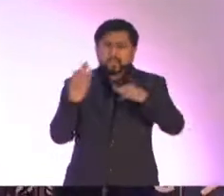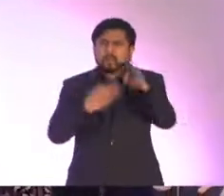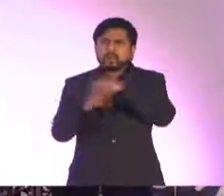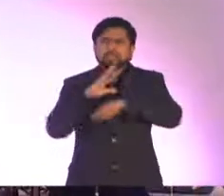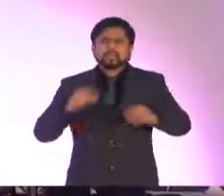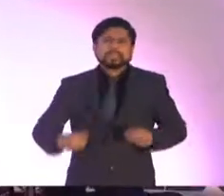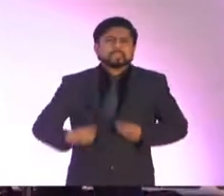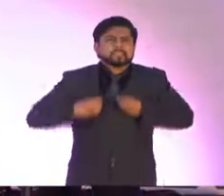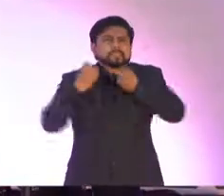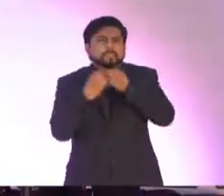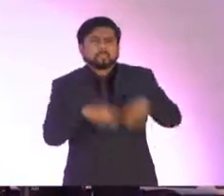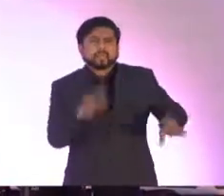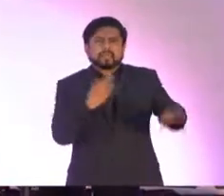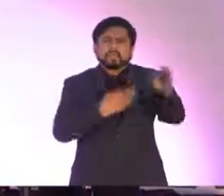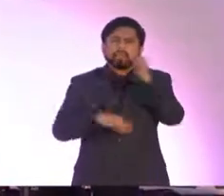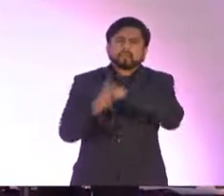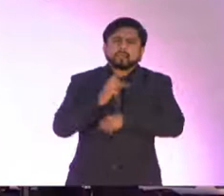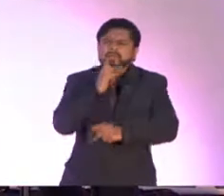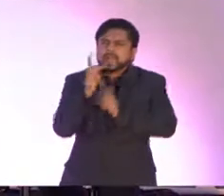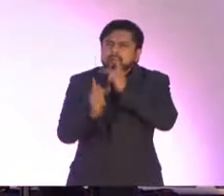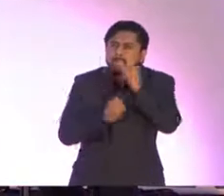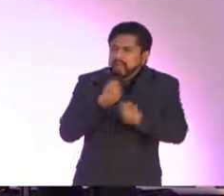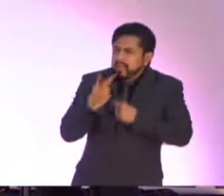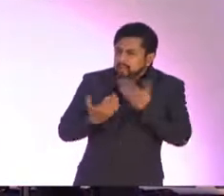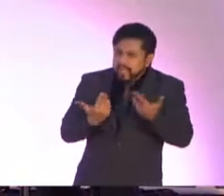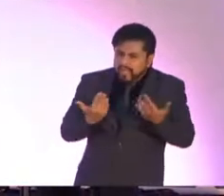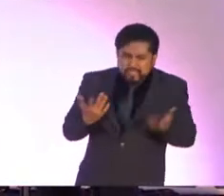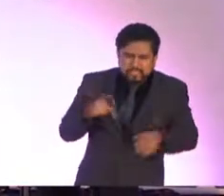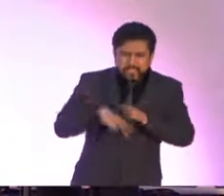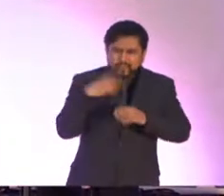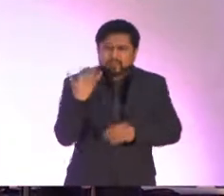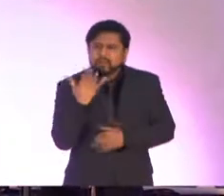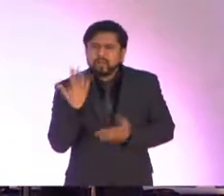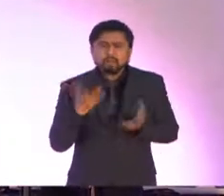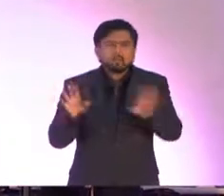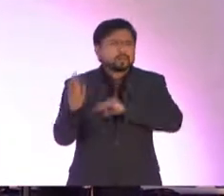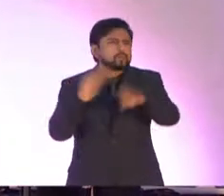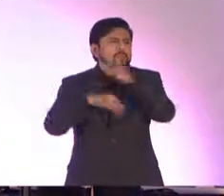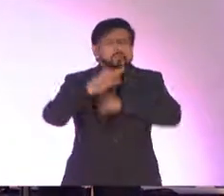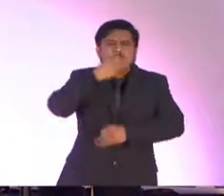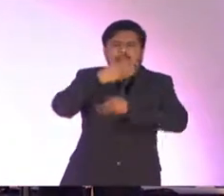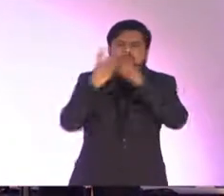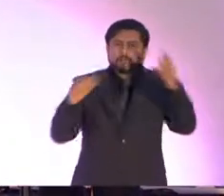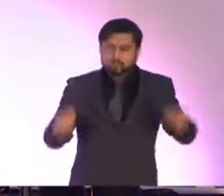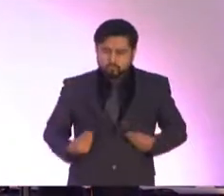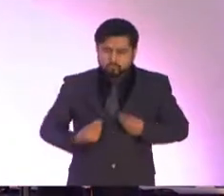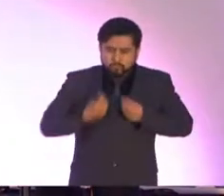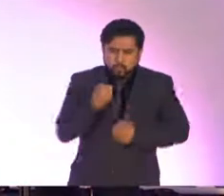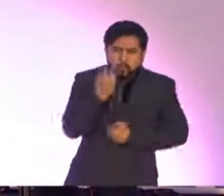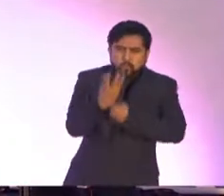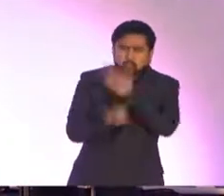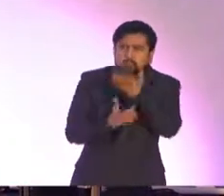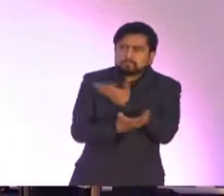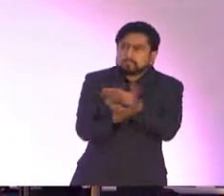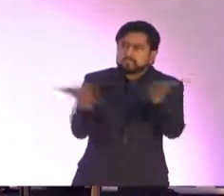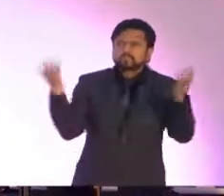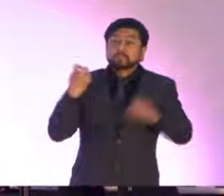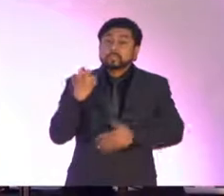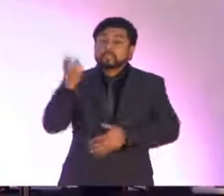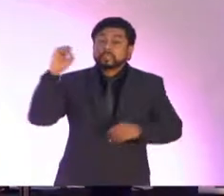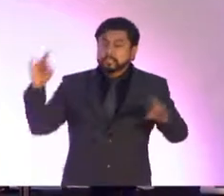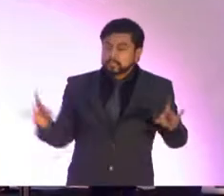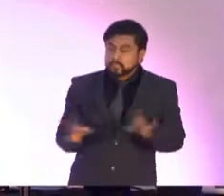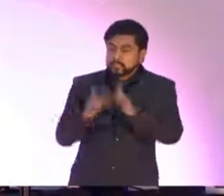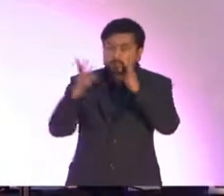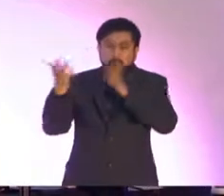saliva. Hablamos de las cosas con las cosas y de la vida con las flores que dan la vida. Y es